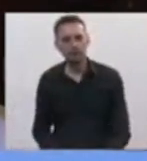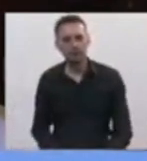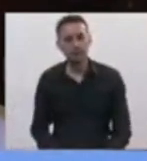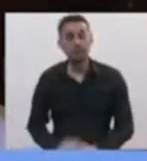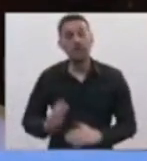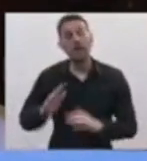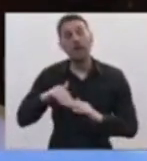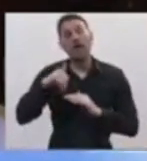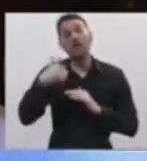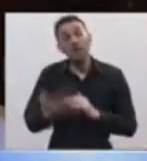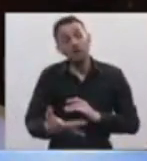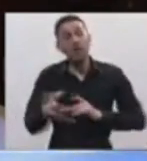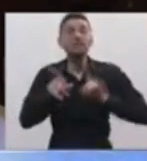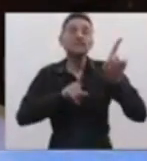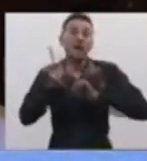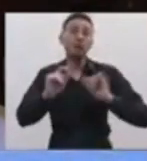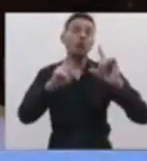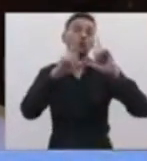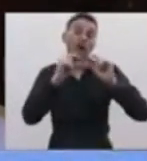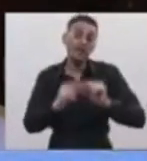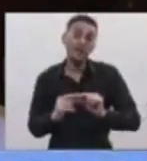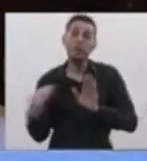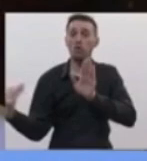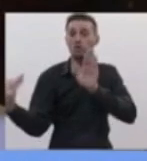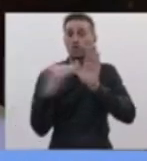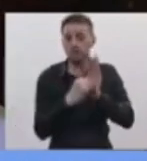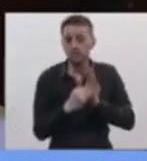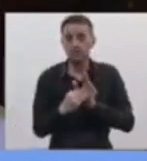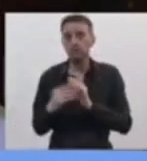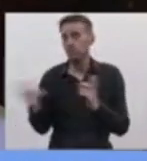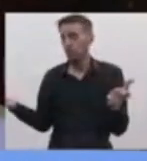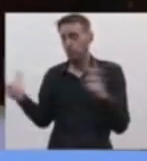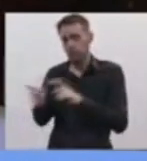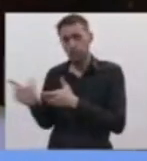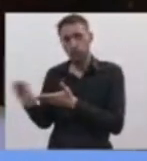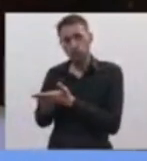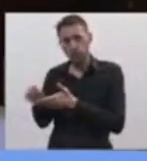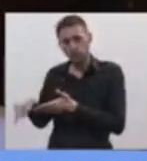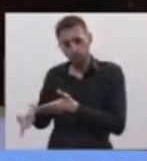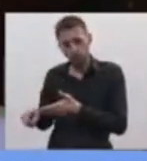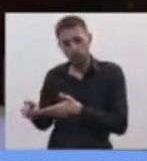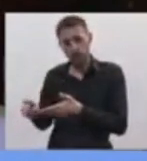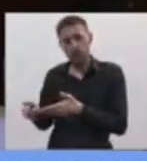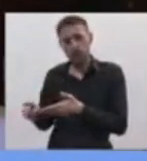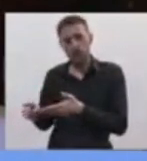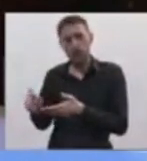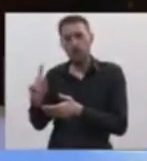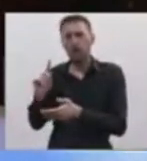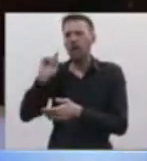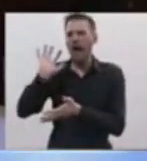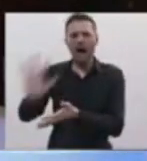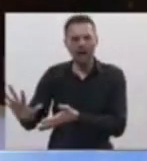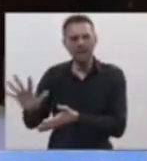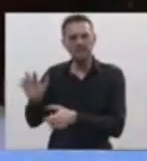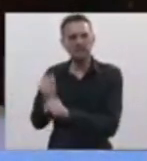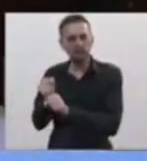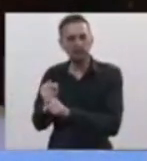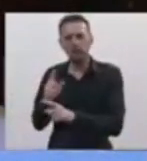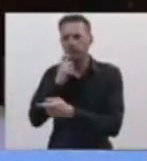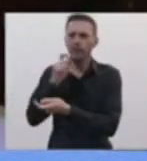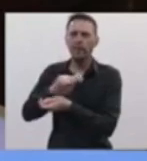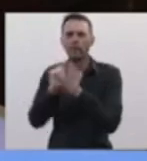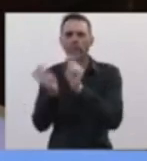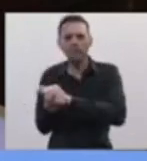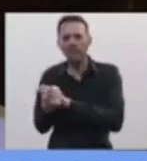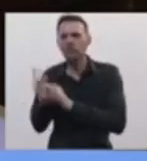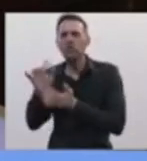después hay algunos artículos que se incorporaron el proceso de diputados que la verdad no se deben tratar de esa forma las modificaciones